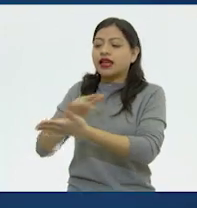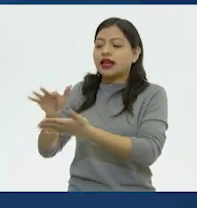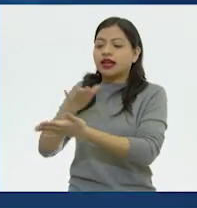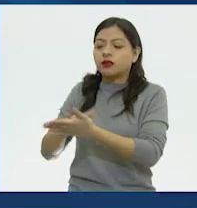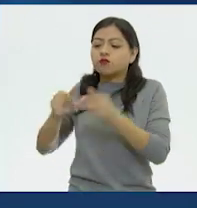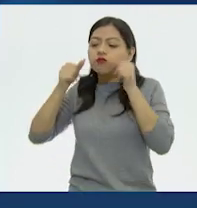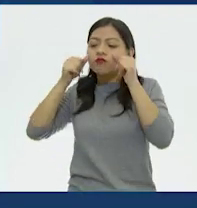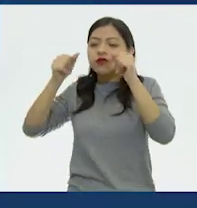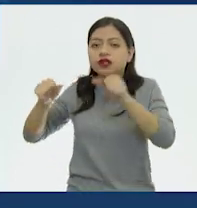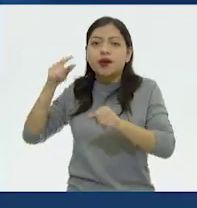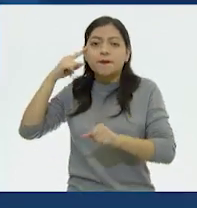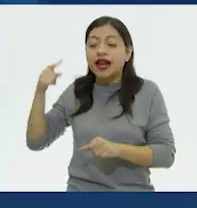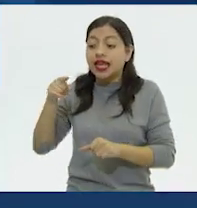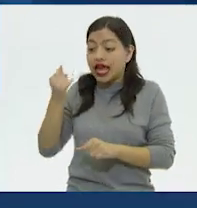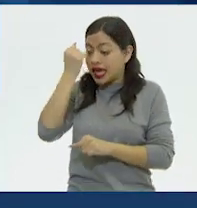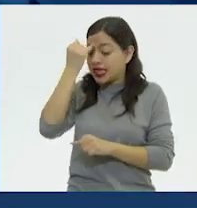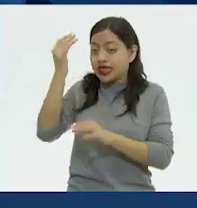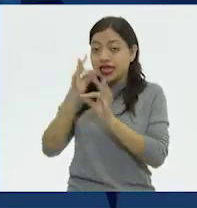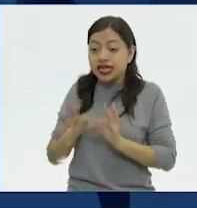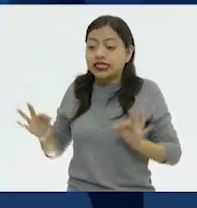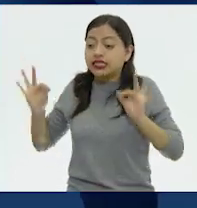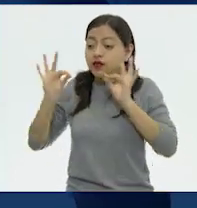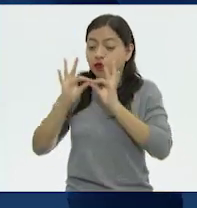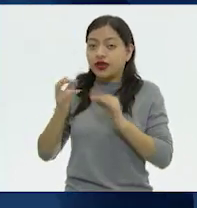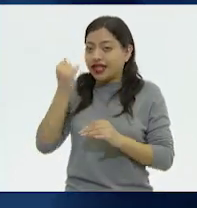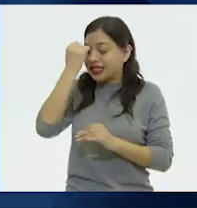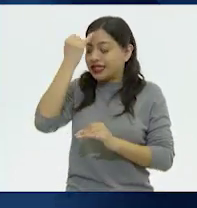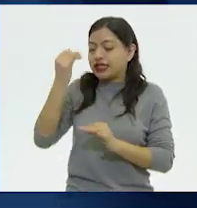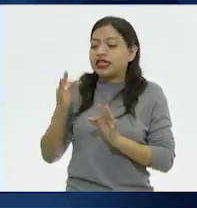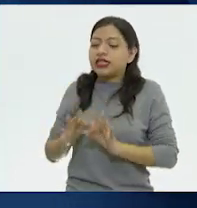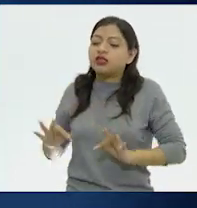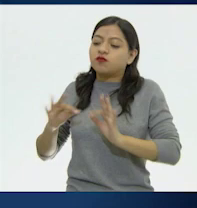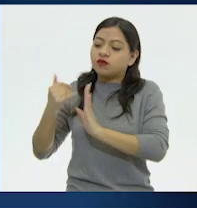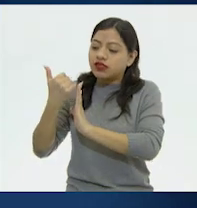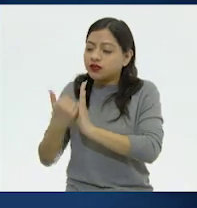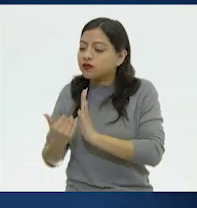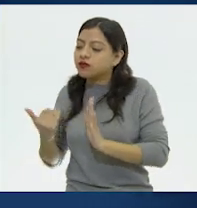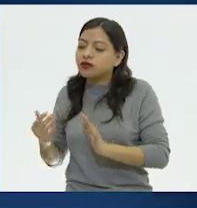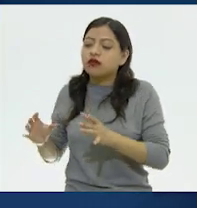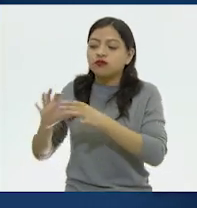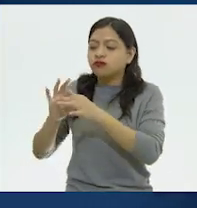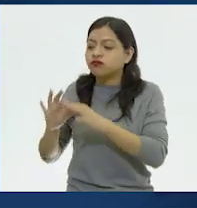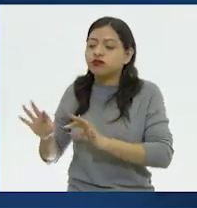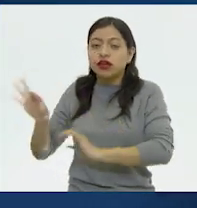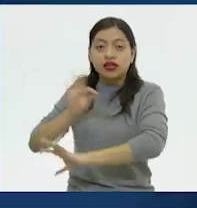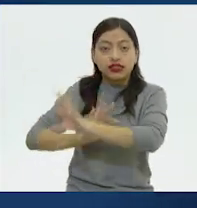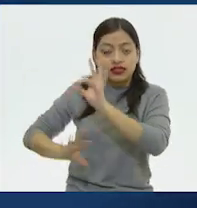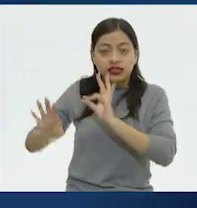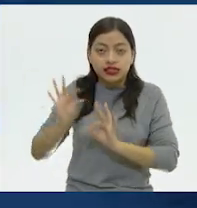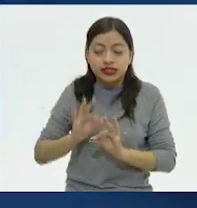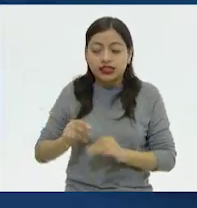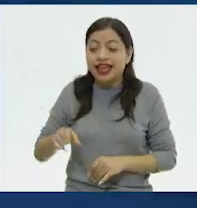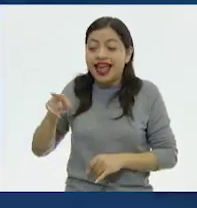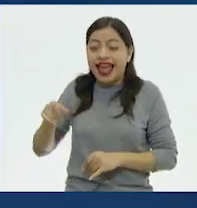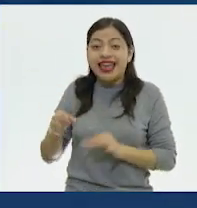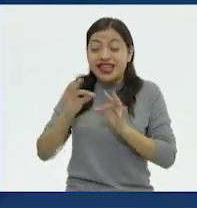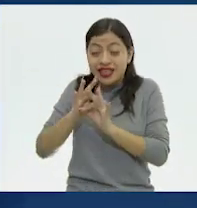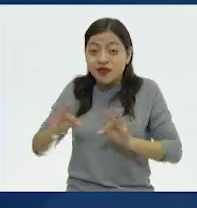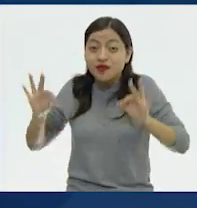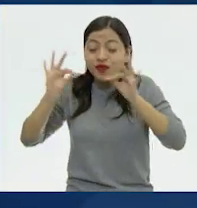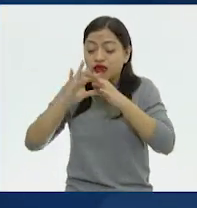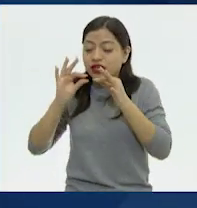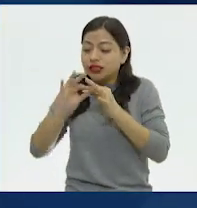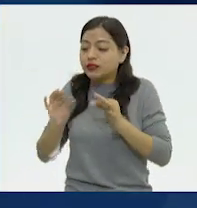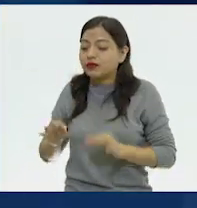para identificar las ideas principales, secundarias y complementarias de cada párrafo. Se sustraen las ideas principales y secundarias